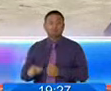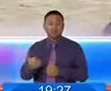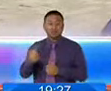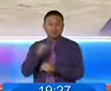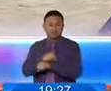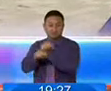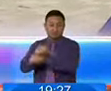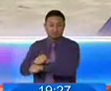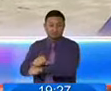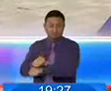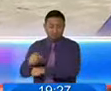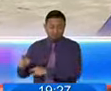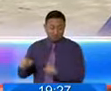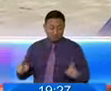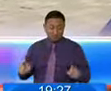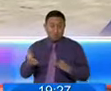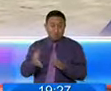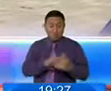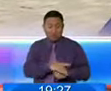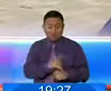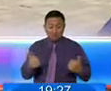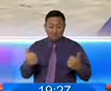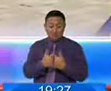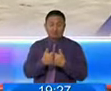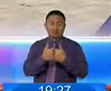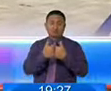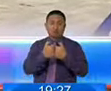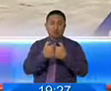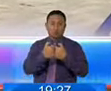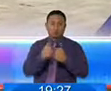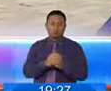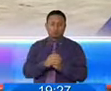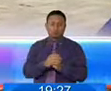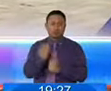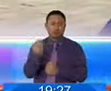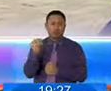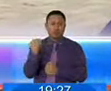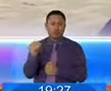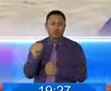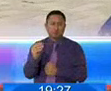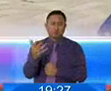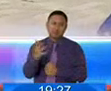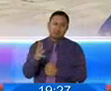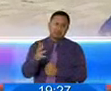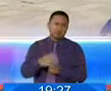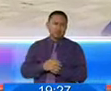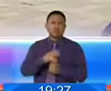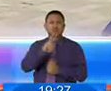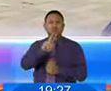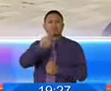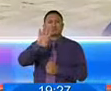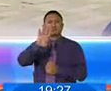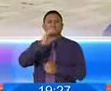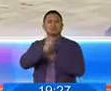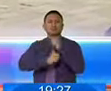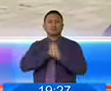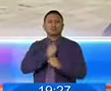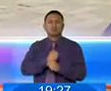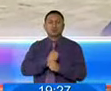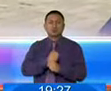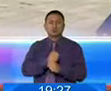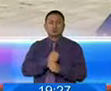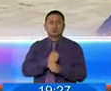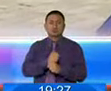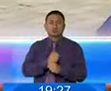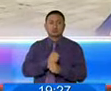con la víctima, con la hoy Oxisa. Es una persona joven de aproximadamente 24 años de edad, de lo que nosotros